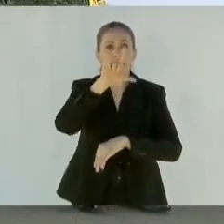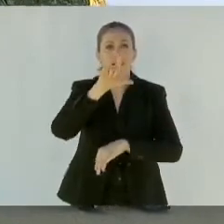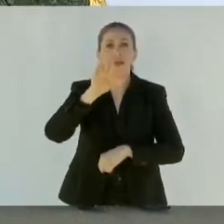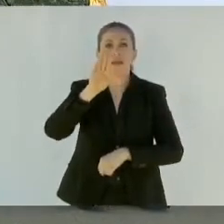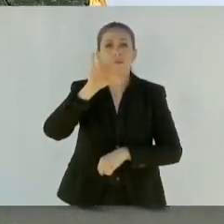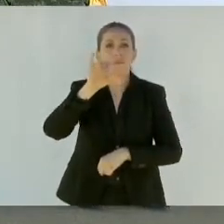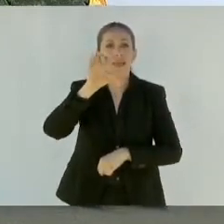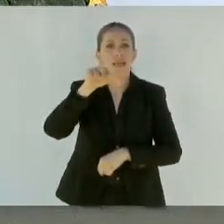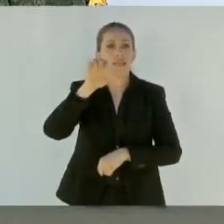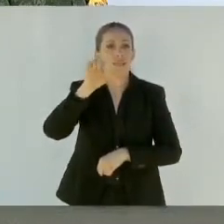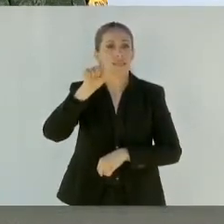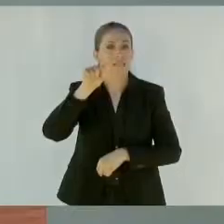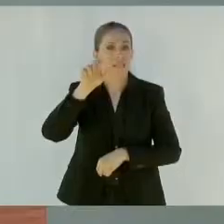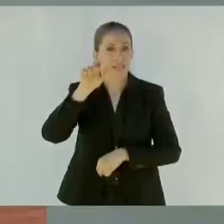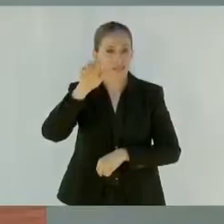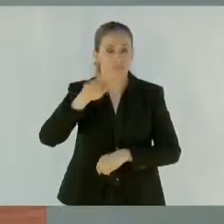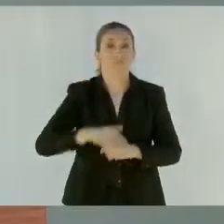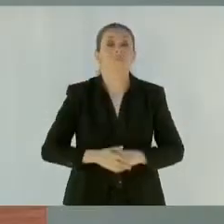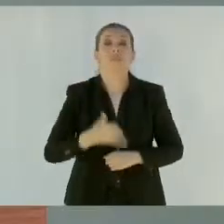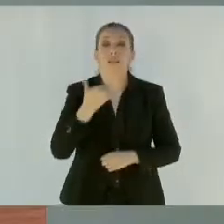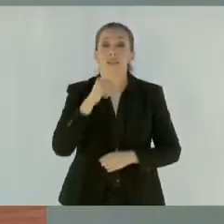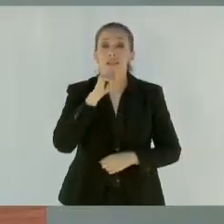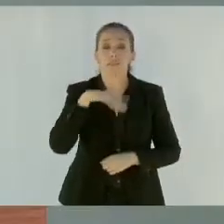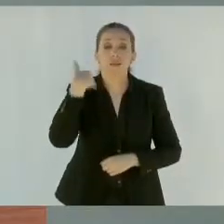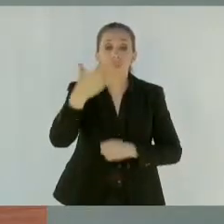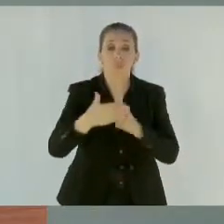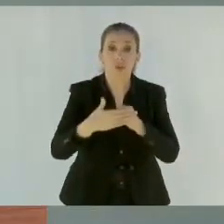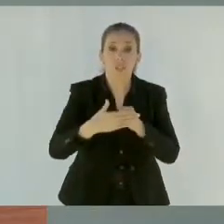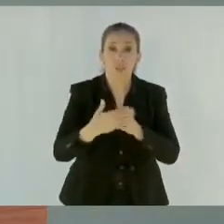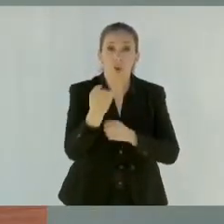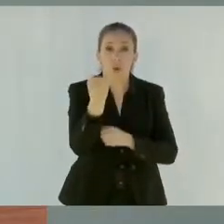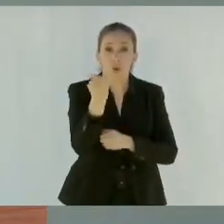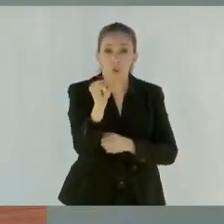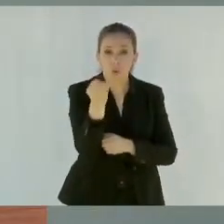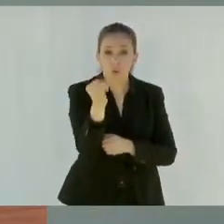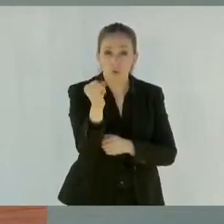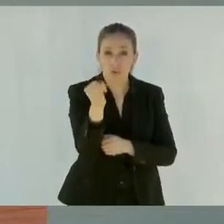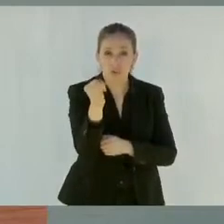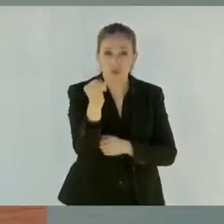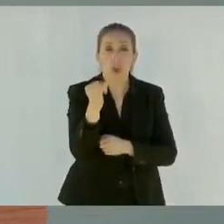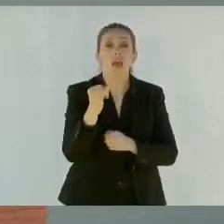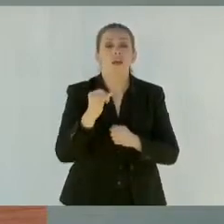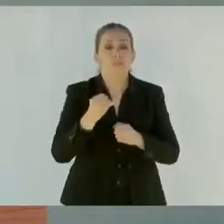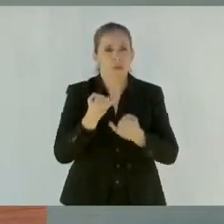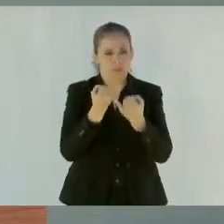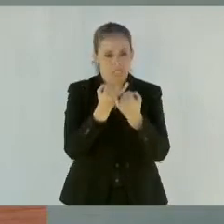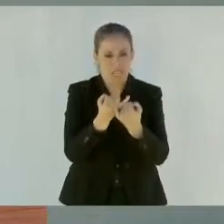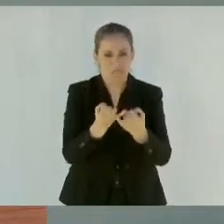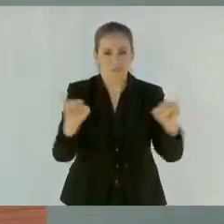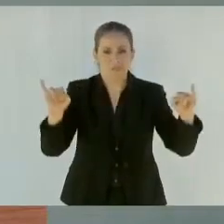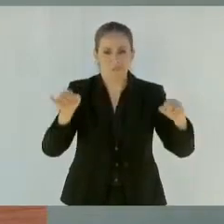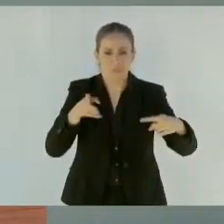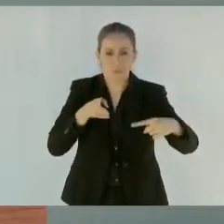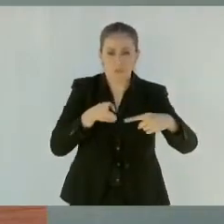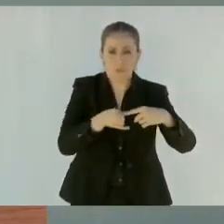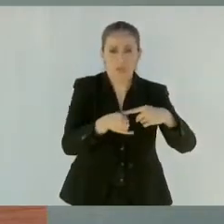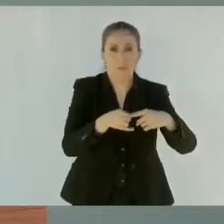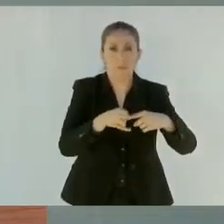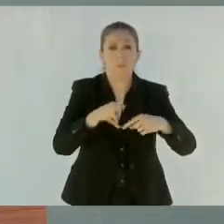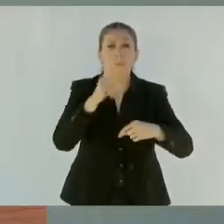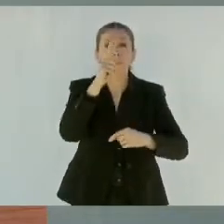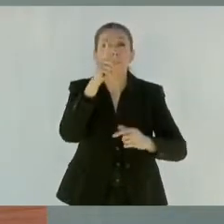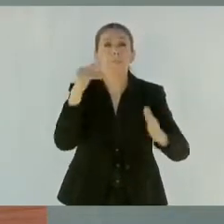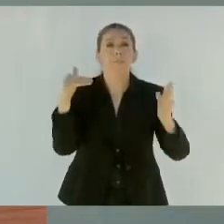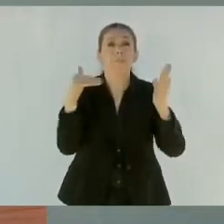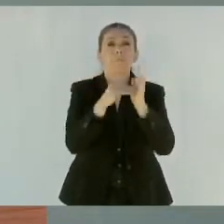Este año, en junio, vamos a inaugurar 1,000 sucursales del Banco del Bienestar. Y el